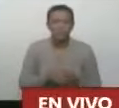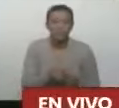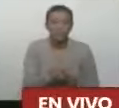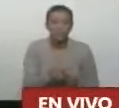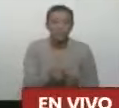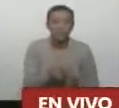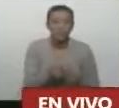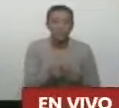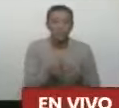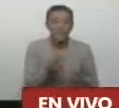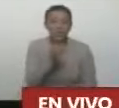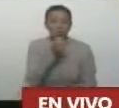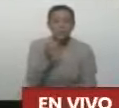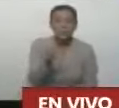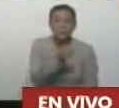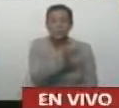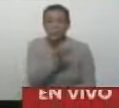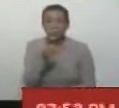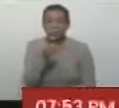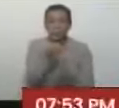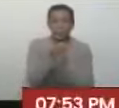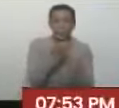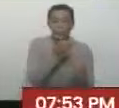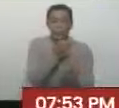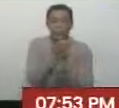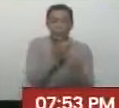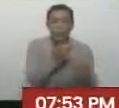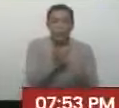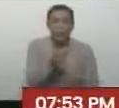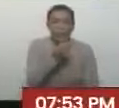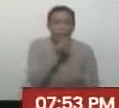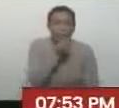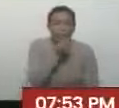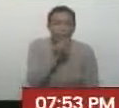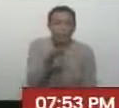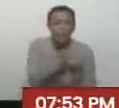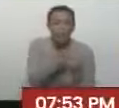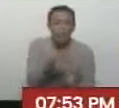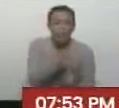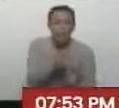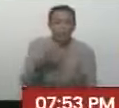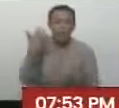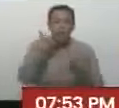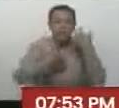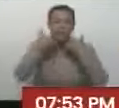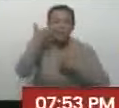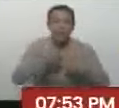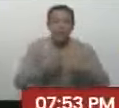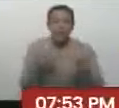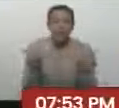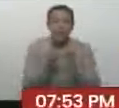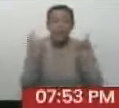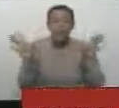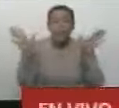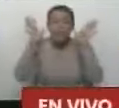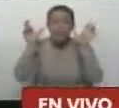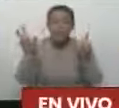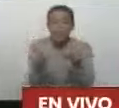este es un semáforo sensorizado. Es que nosotros le colocamos, este es un sensor, él funciona como un murciélago. Y cuando